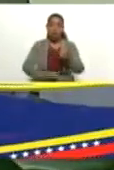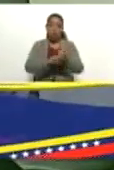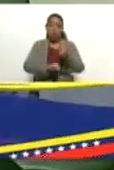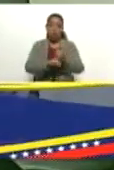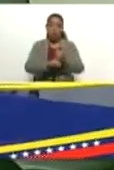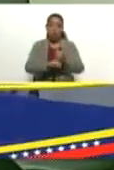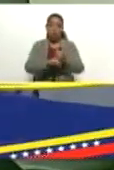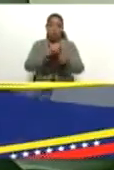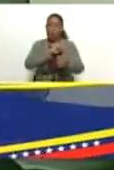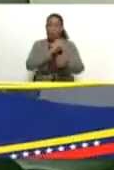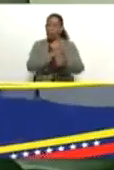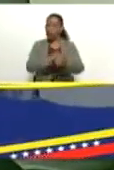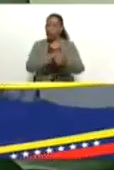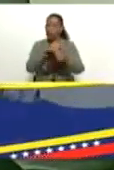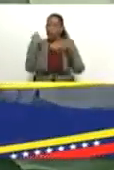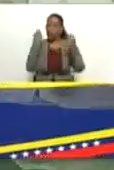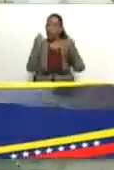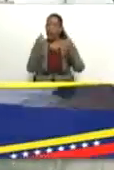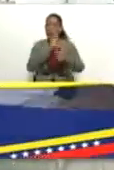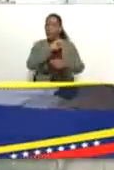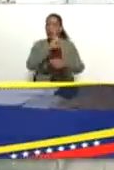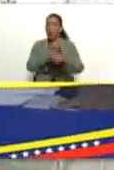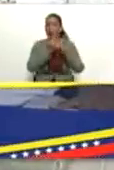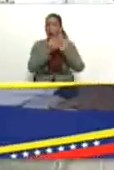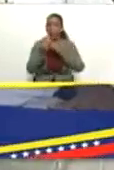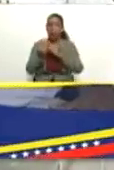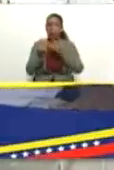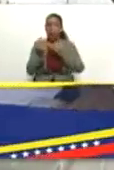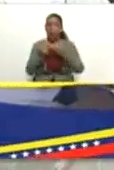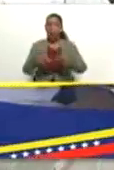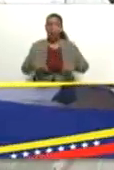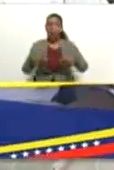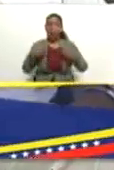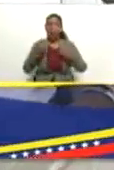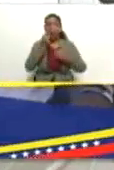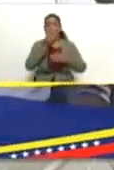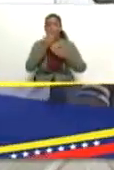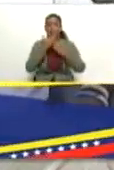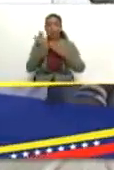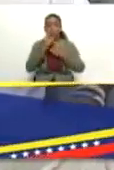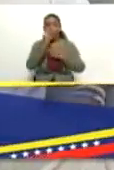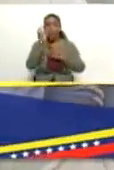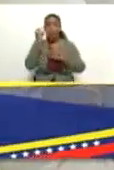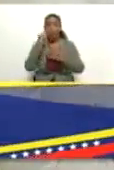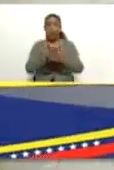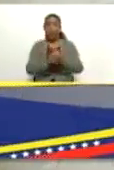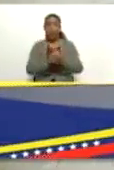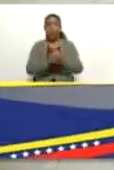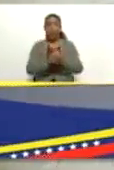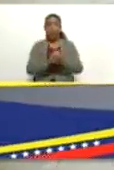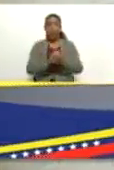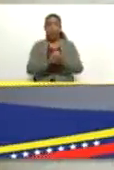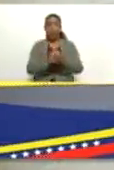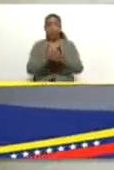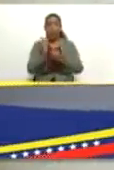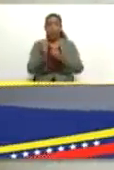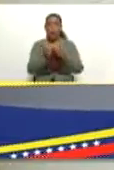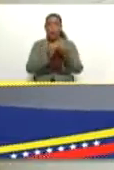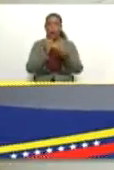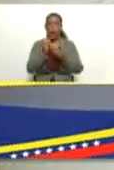poder popular? El poder de la comunidad. La vida del buen vecino, de la buena vecina. ¿Ah? ¿Cómo